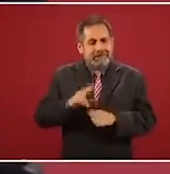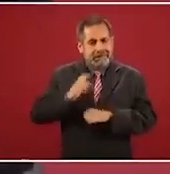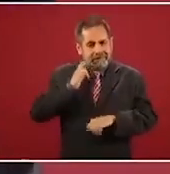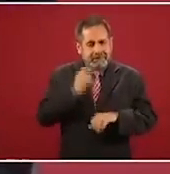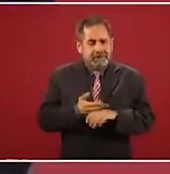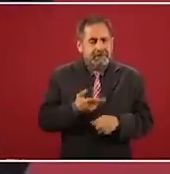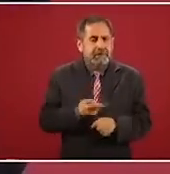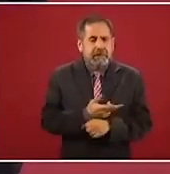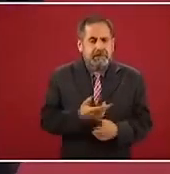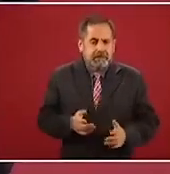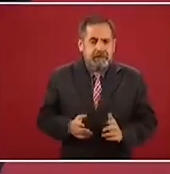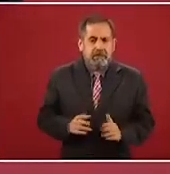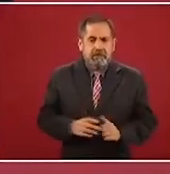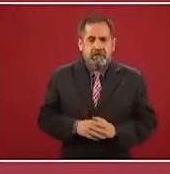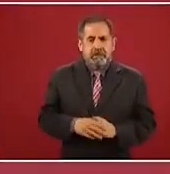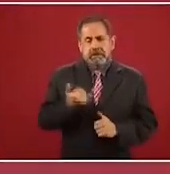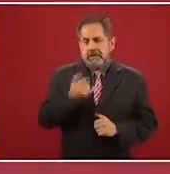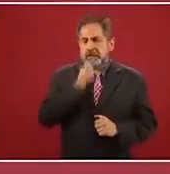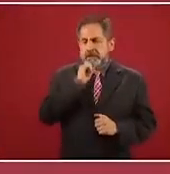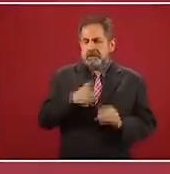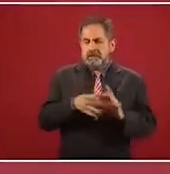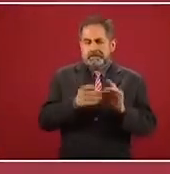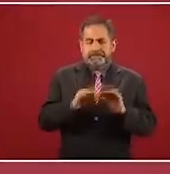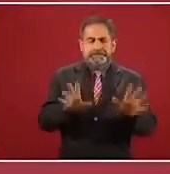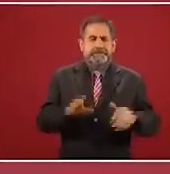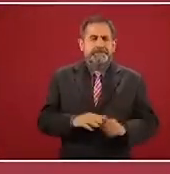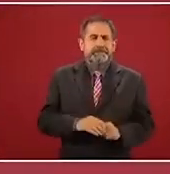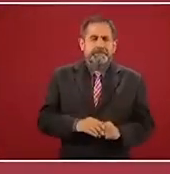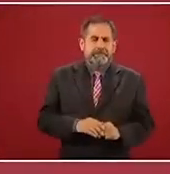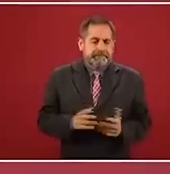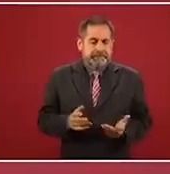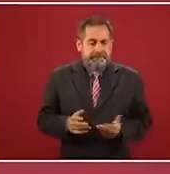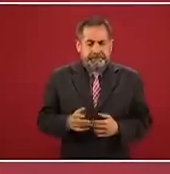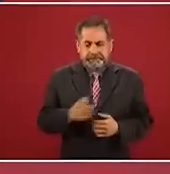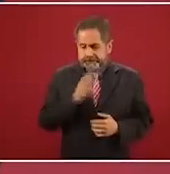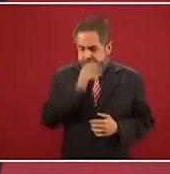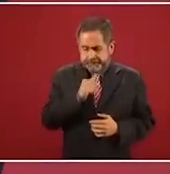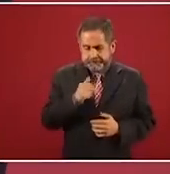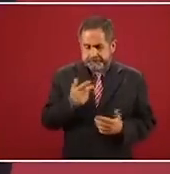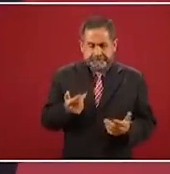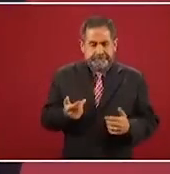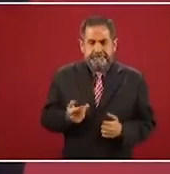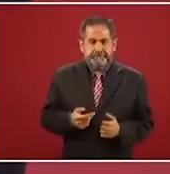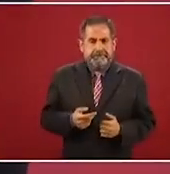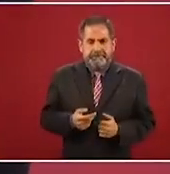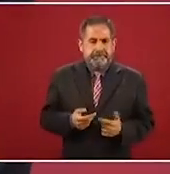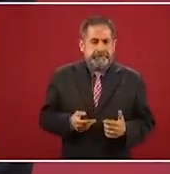casos. Y desde luego, pues no puede haber